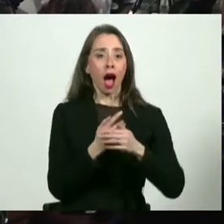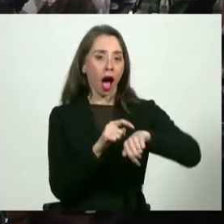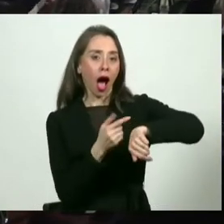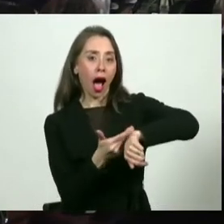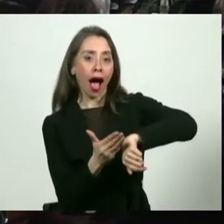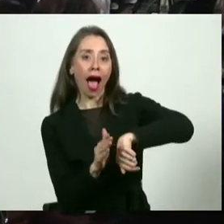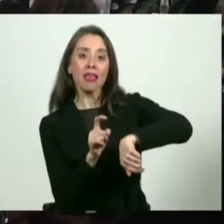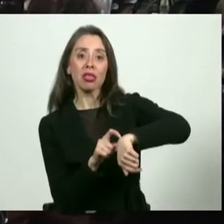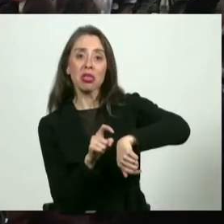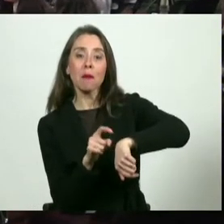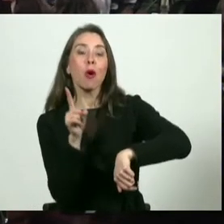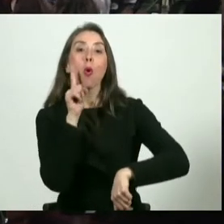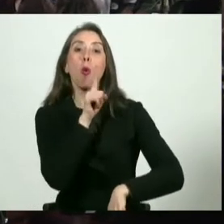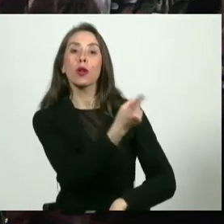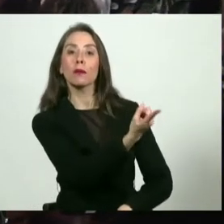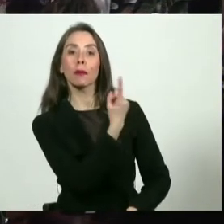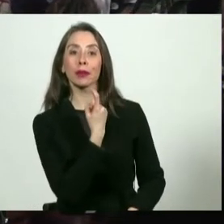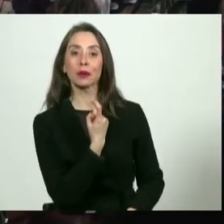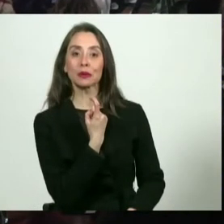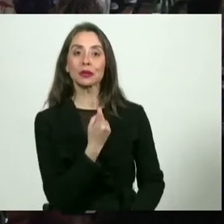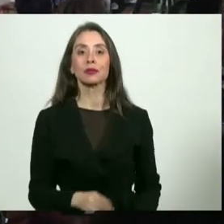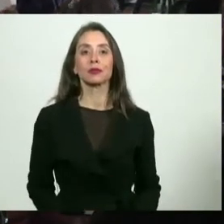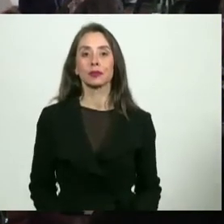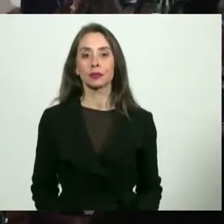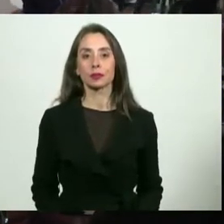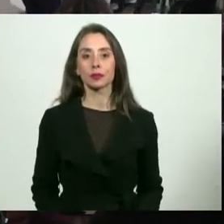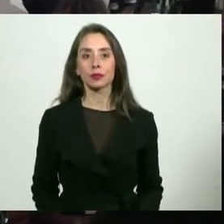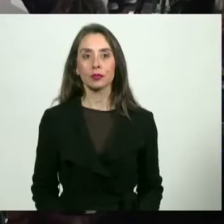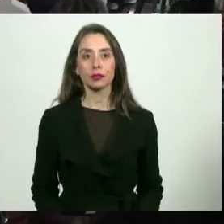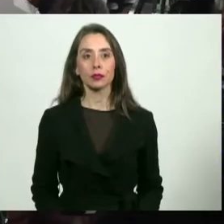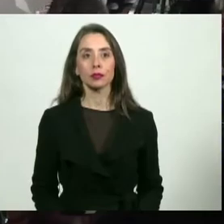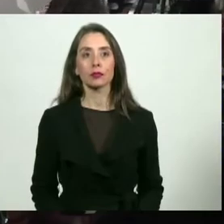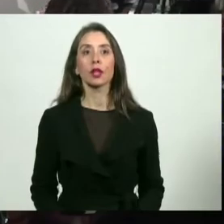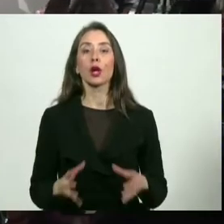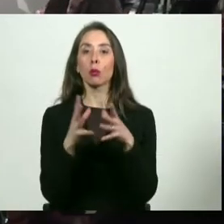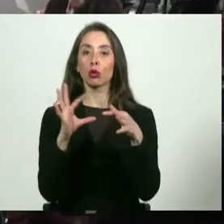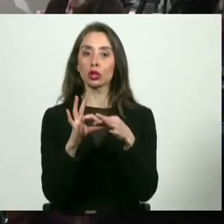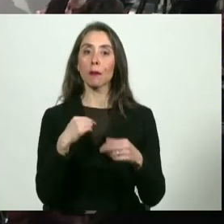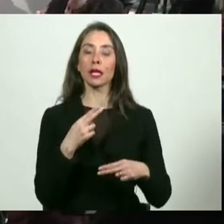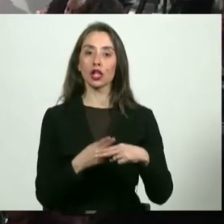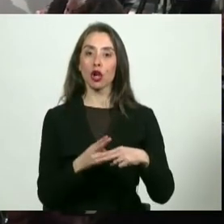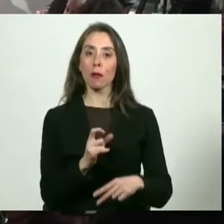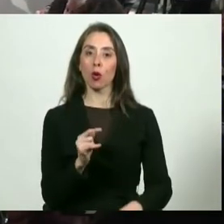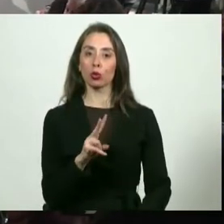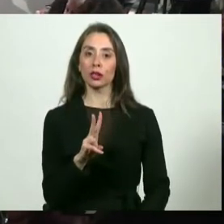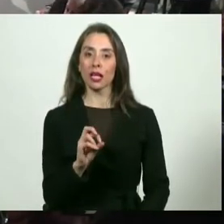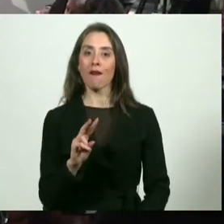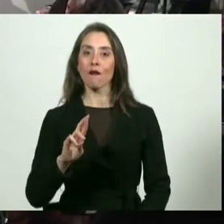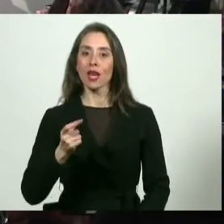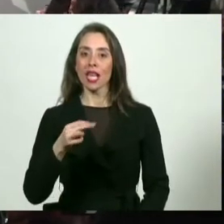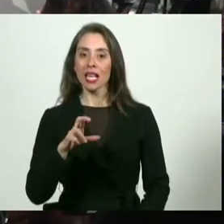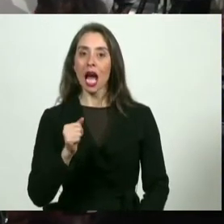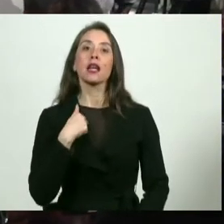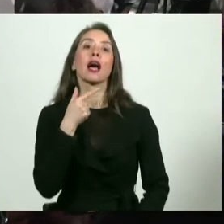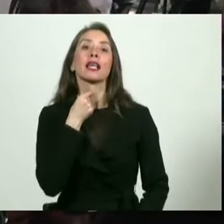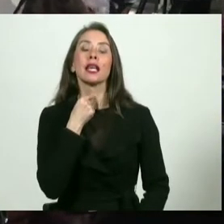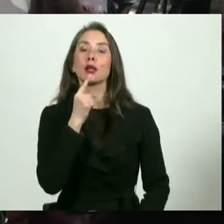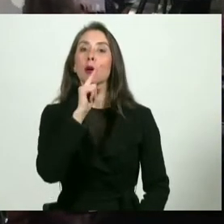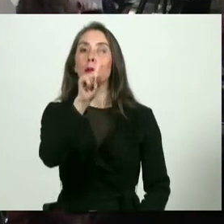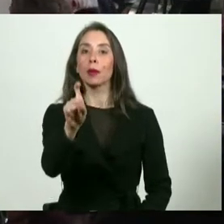alguna novedad sobre el seguimiento y el trabajo en conjunto que quedamos en